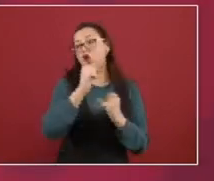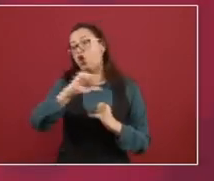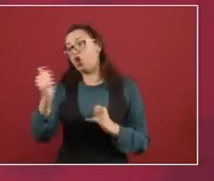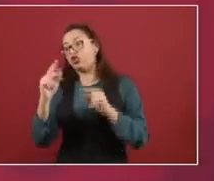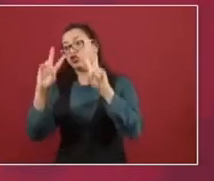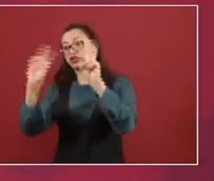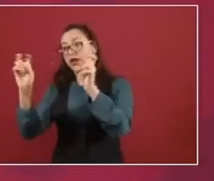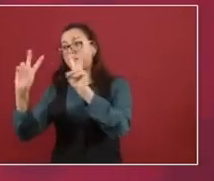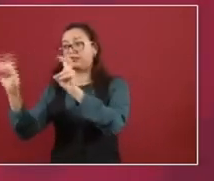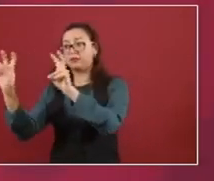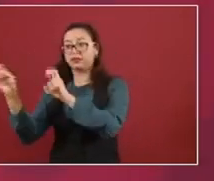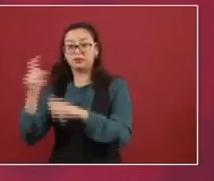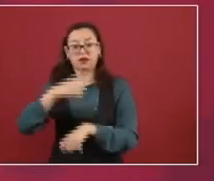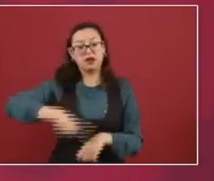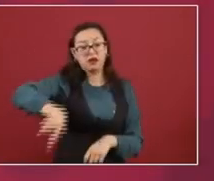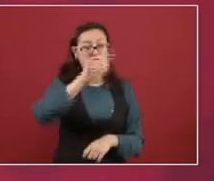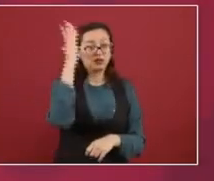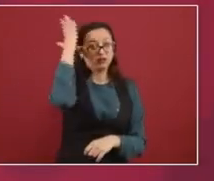porque ya